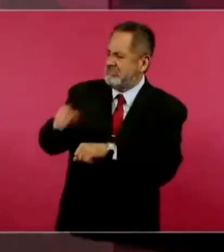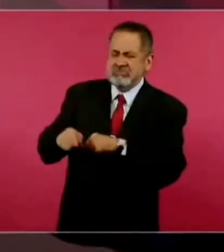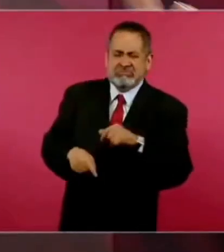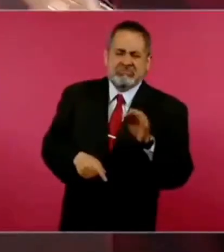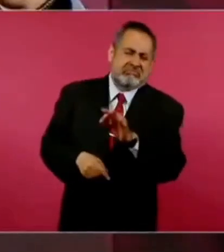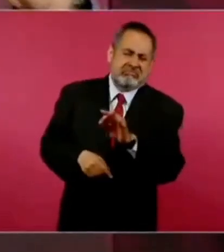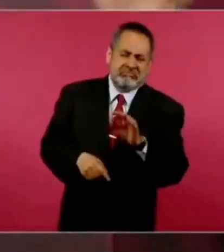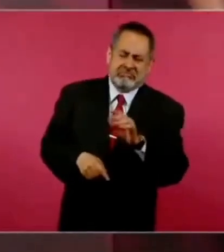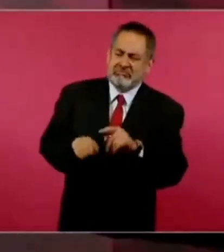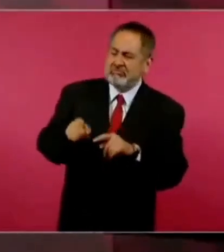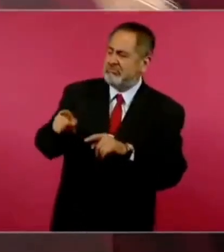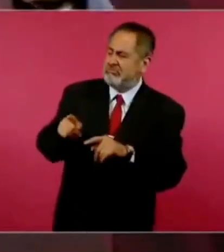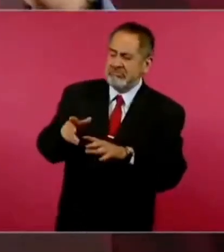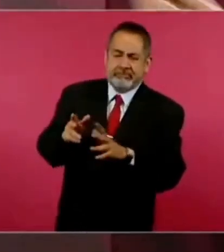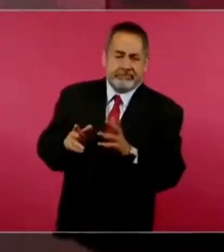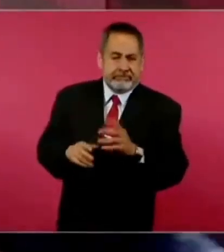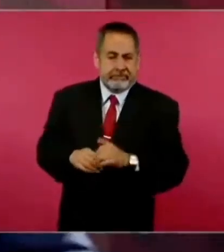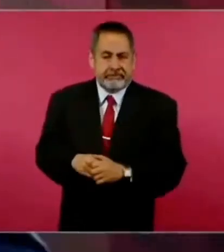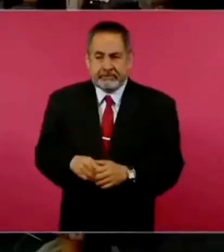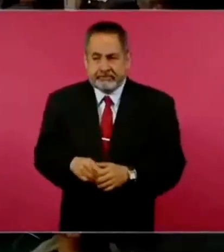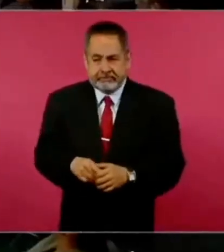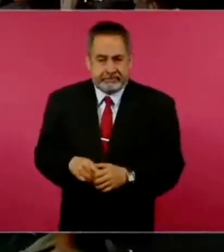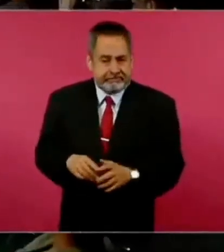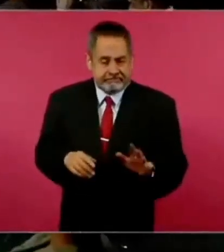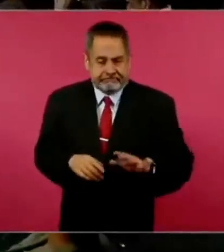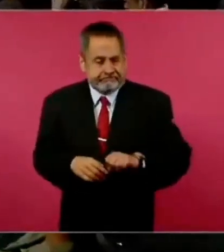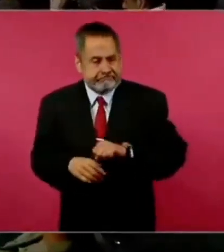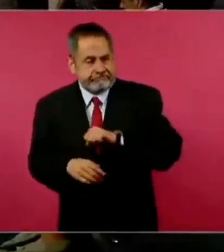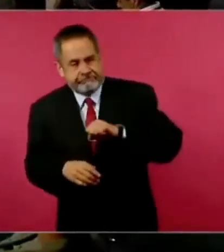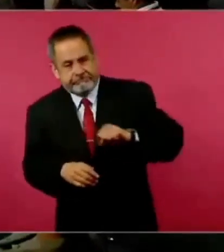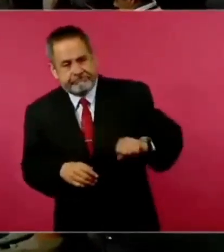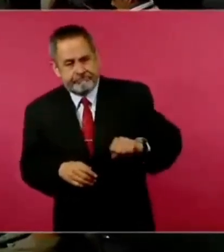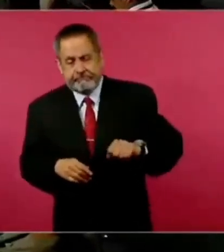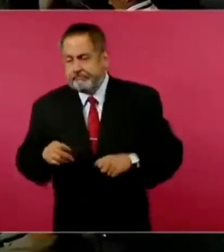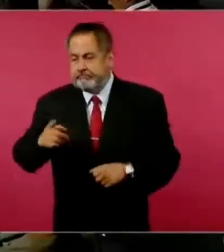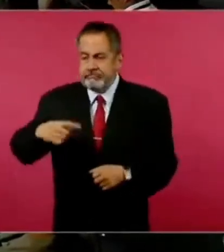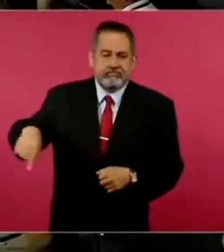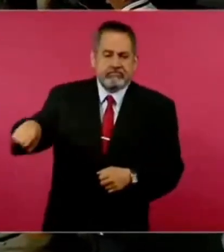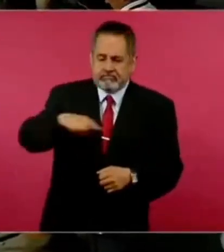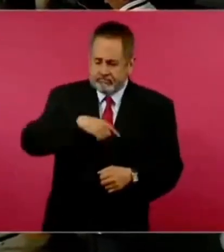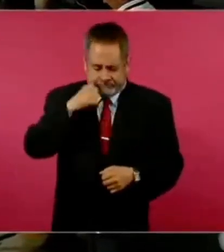corromper a todo el pueblo y no ha podido,